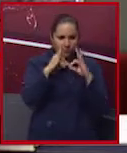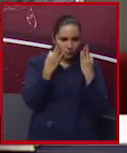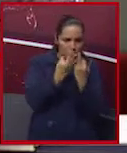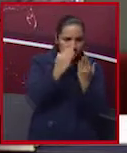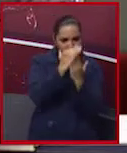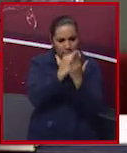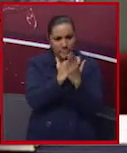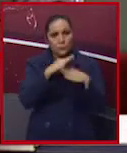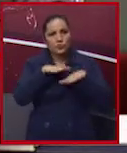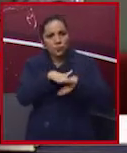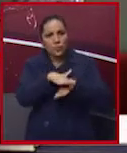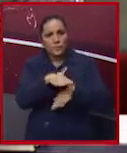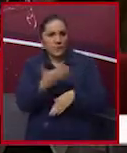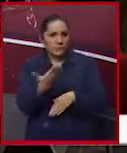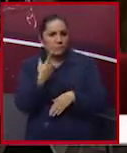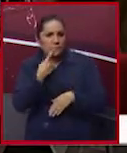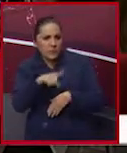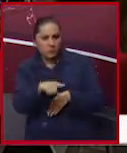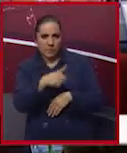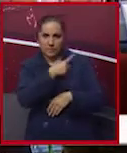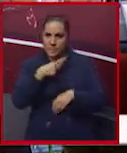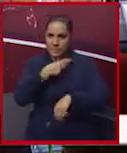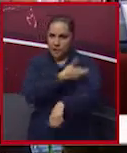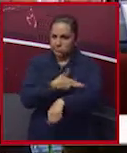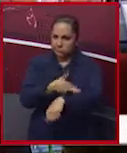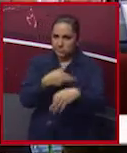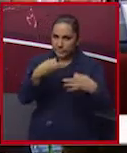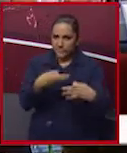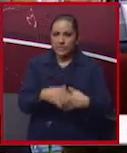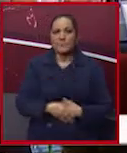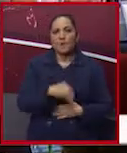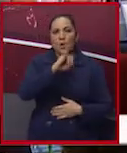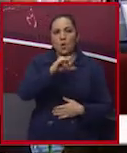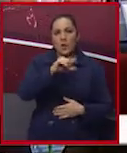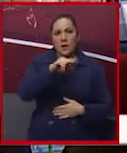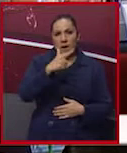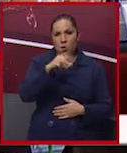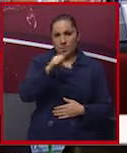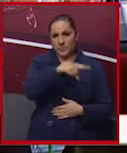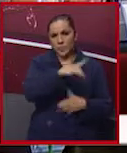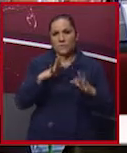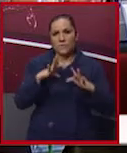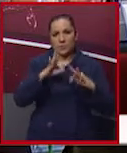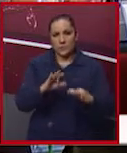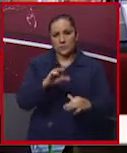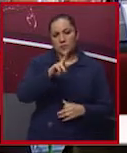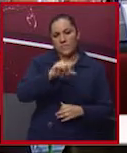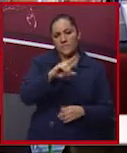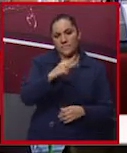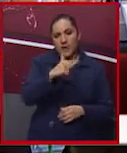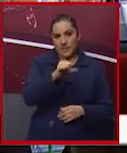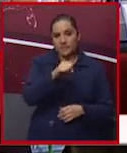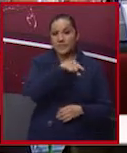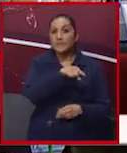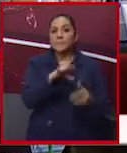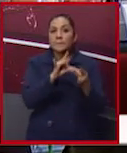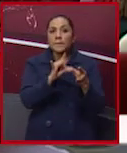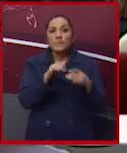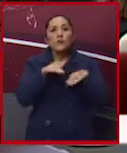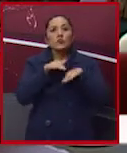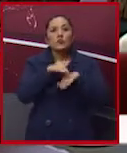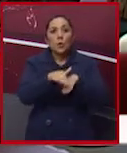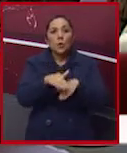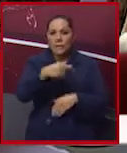de denuncia. Juliana Gómez, de la Fundación Getulio Vargas, habló de cómo fue el proceso de expansión,